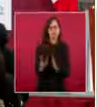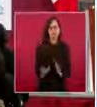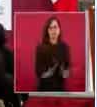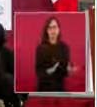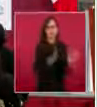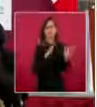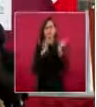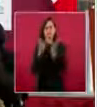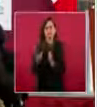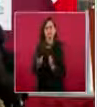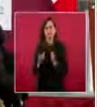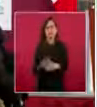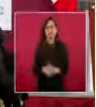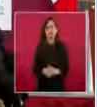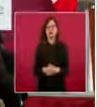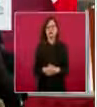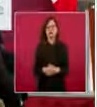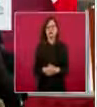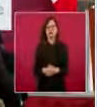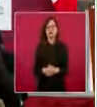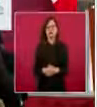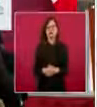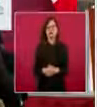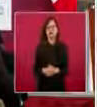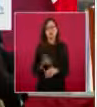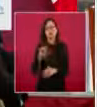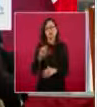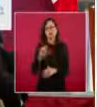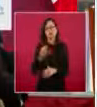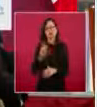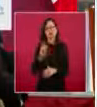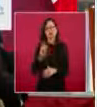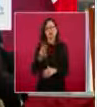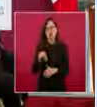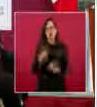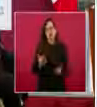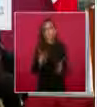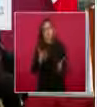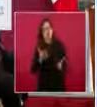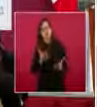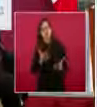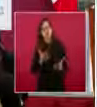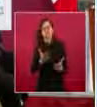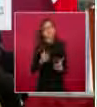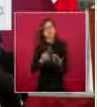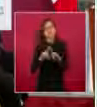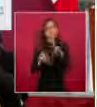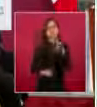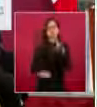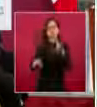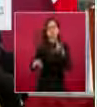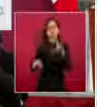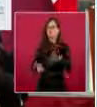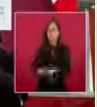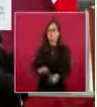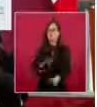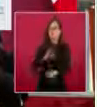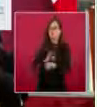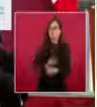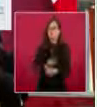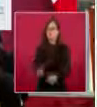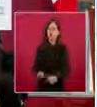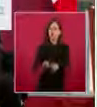cosa. Hace 16 años también, así como esto, detecté el 16 de marzo una caída como consecuencia de